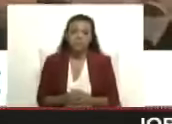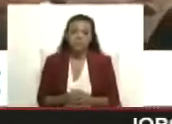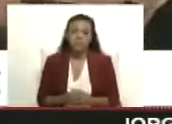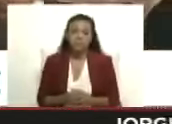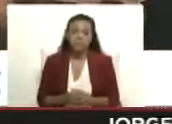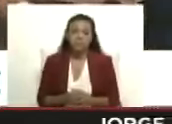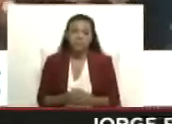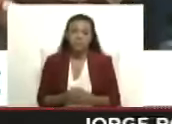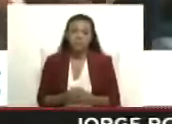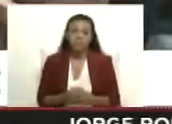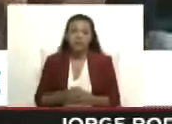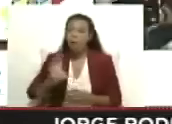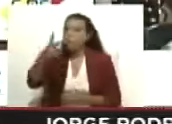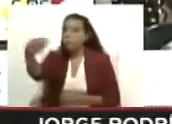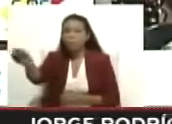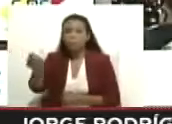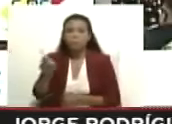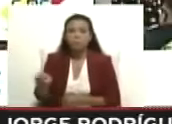La opción del no,